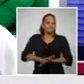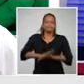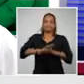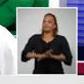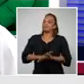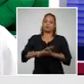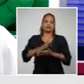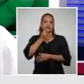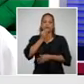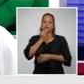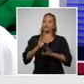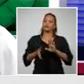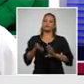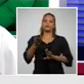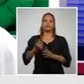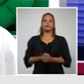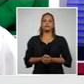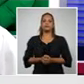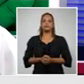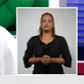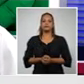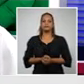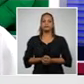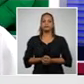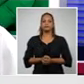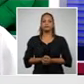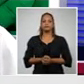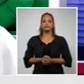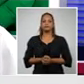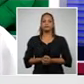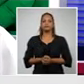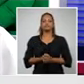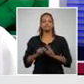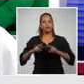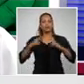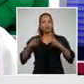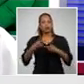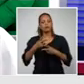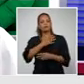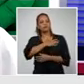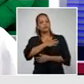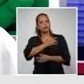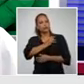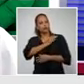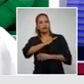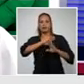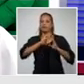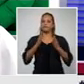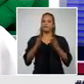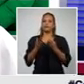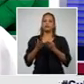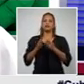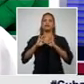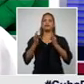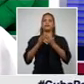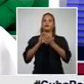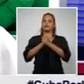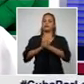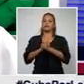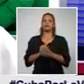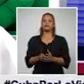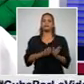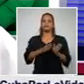maniobras que se aplicaron para ello. Reiteramos condolencias a familiares y amistades. Fallece un